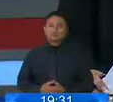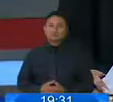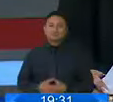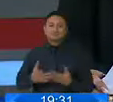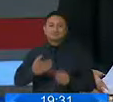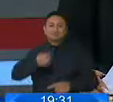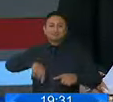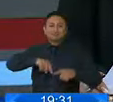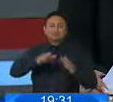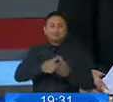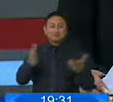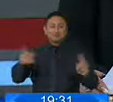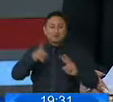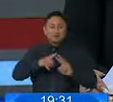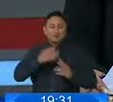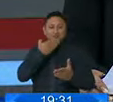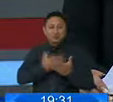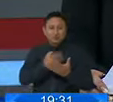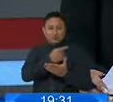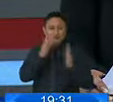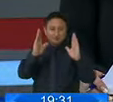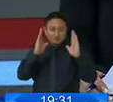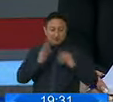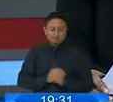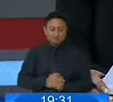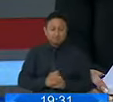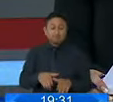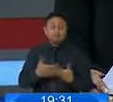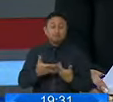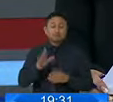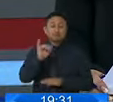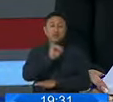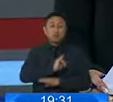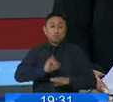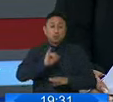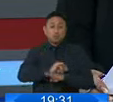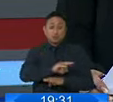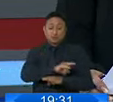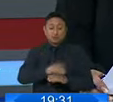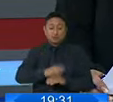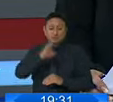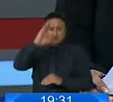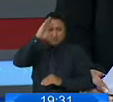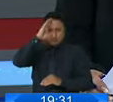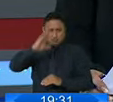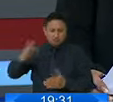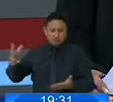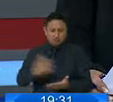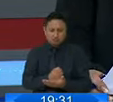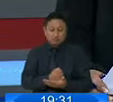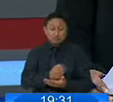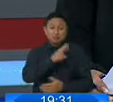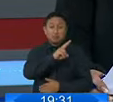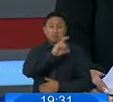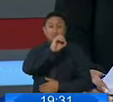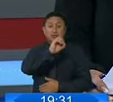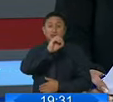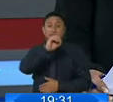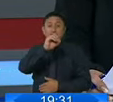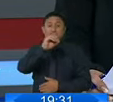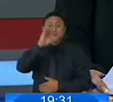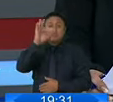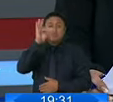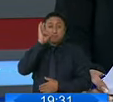De regreso en el Comercio TV, gracias por su sintonía. En la provincia de Imbabura, agentes antinarcóticos decomisaron 20 kilos de